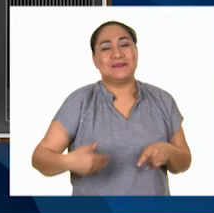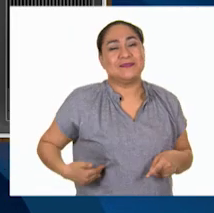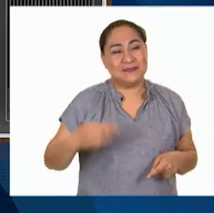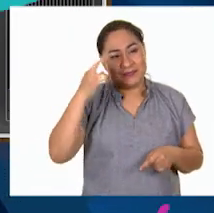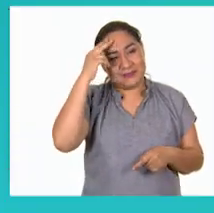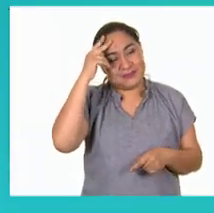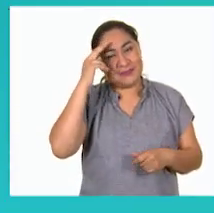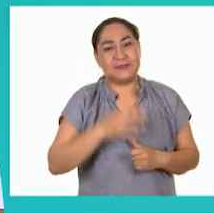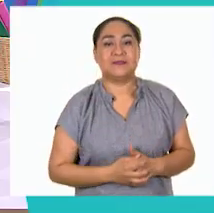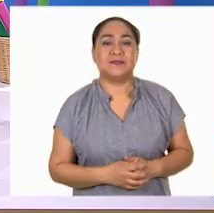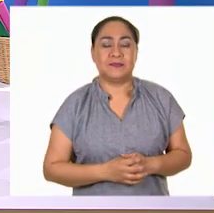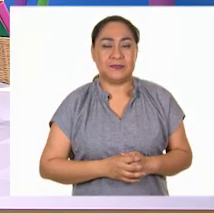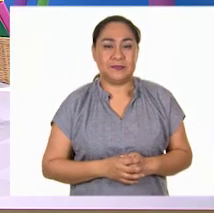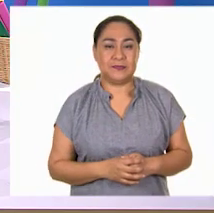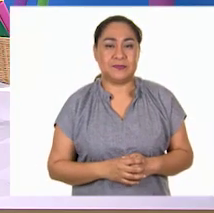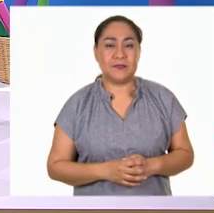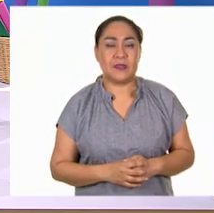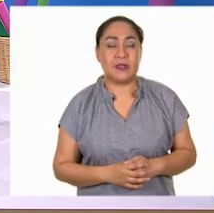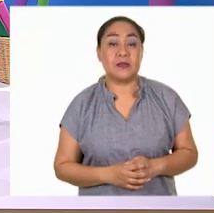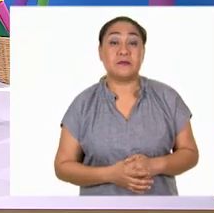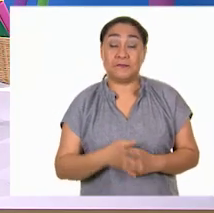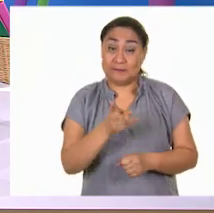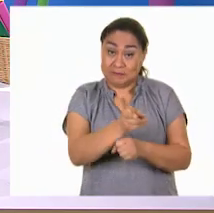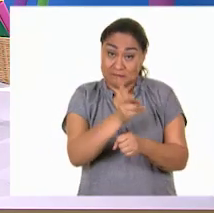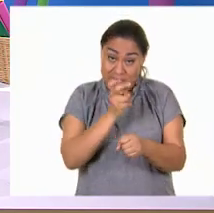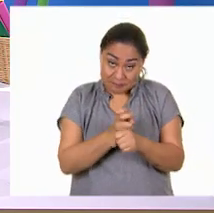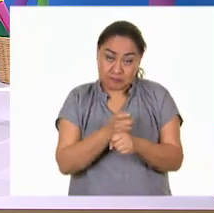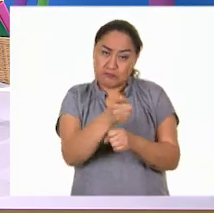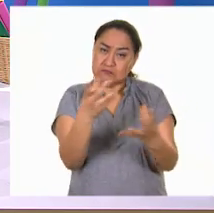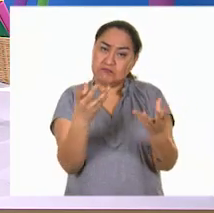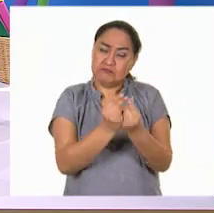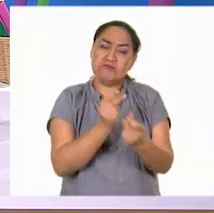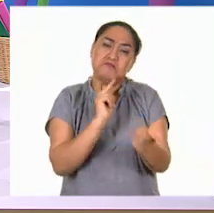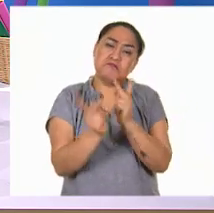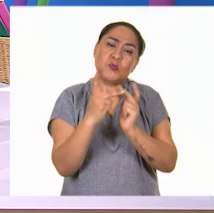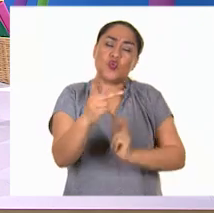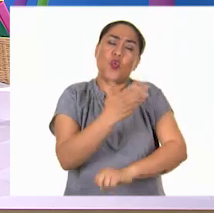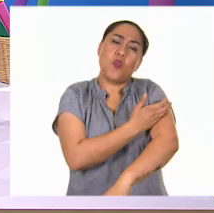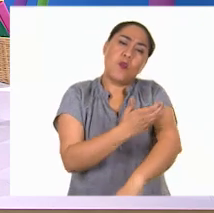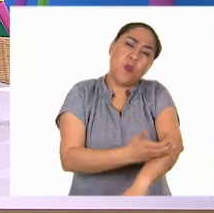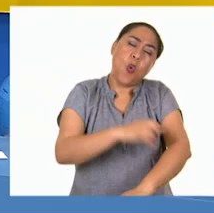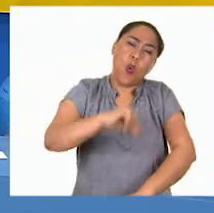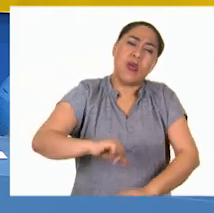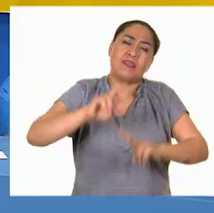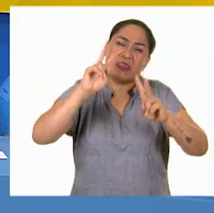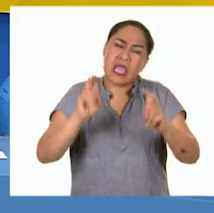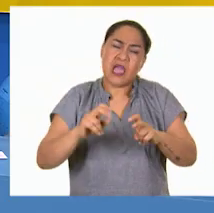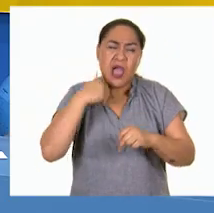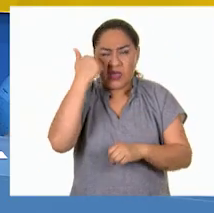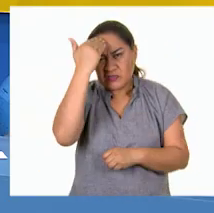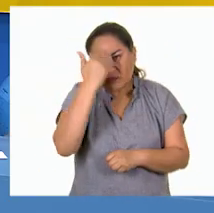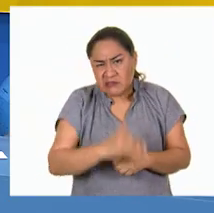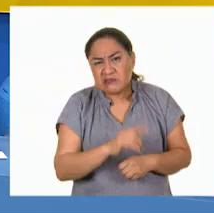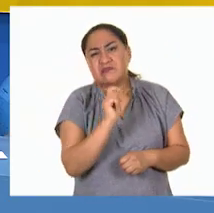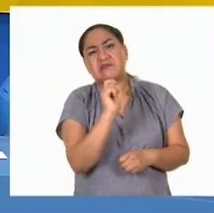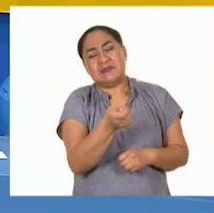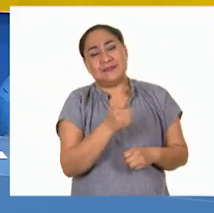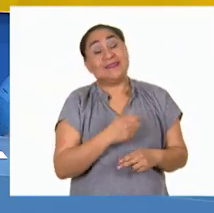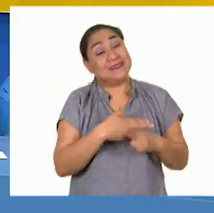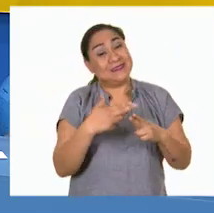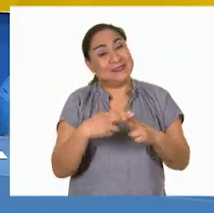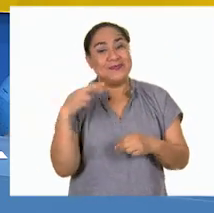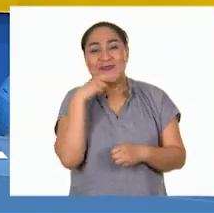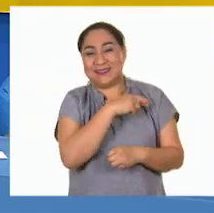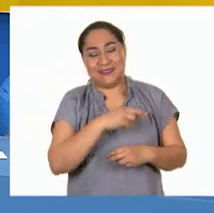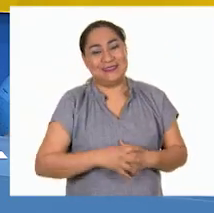ácido. Les invitamos a que conversen sobre este tema con sus compañeros y profesores para conocer más sobre él. ¡Hasta la